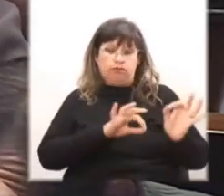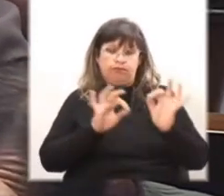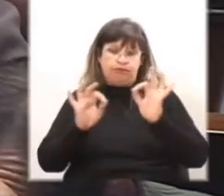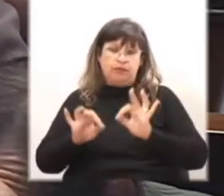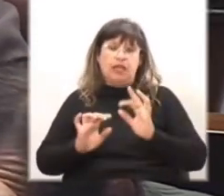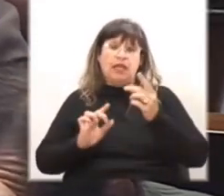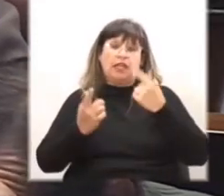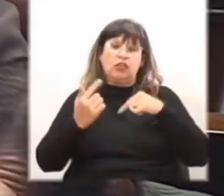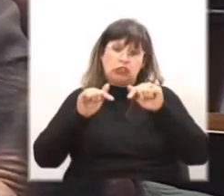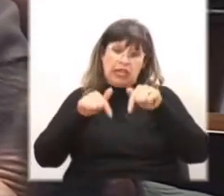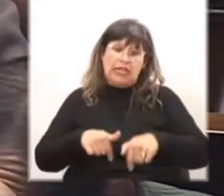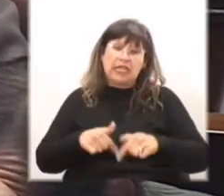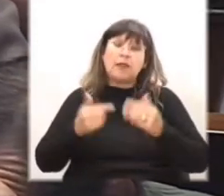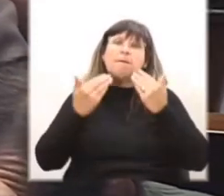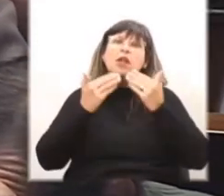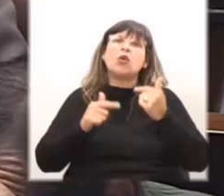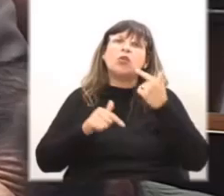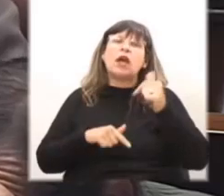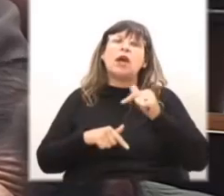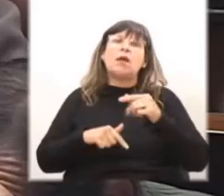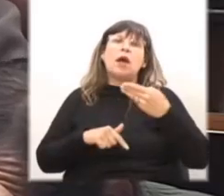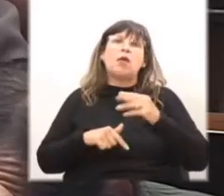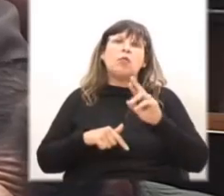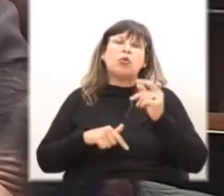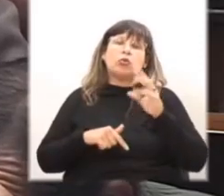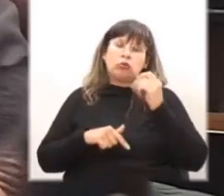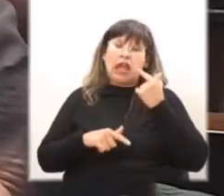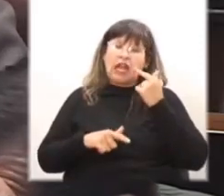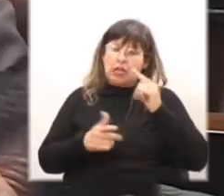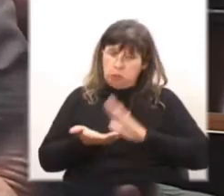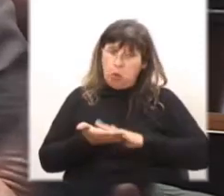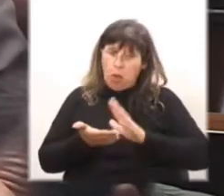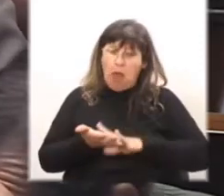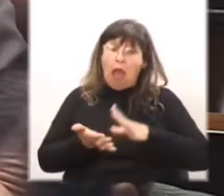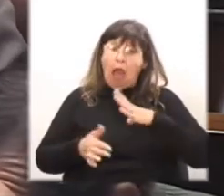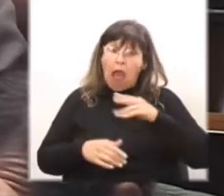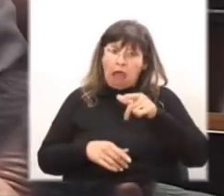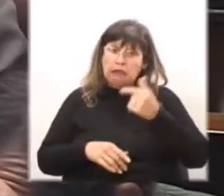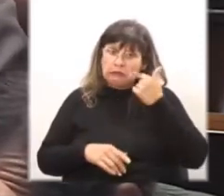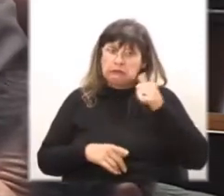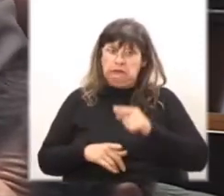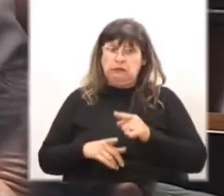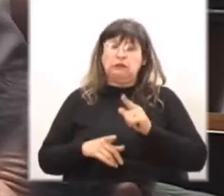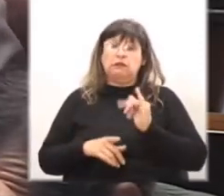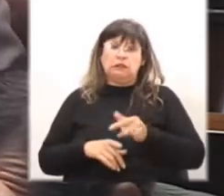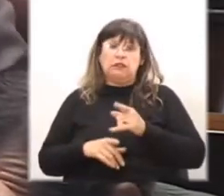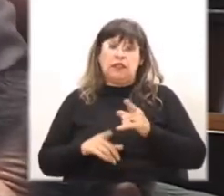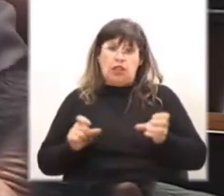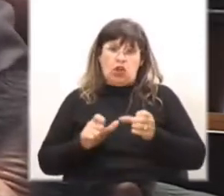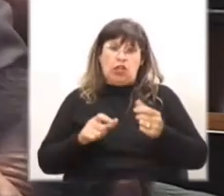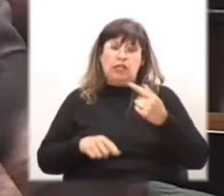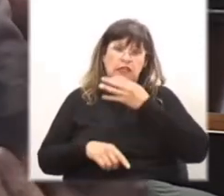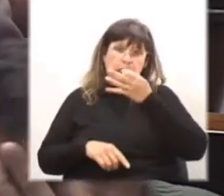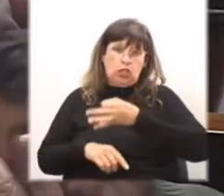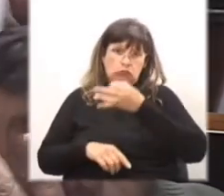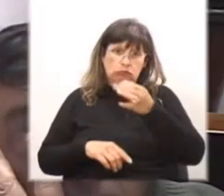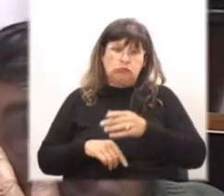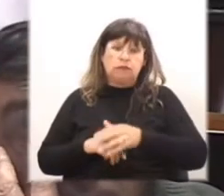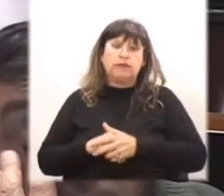aquí preguntamos si a Burutarán le consta que eso fue así y cuáles son las pruebas de lo que está manifestando.